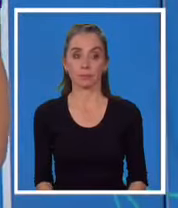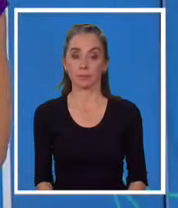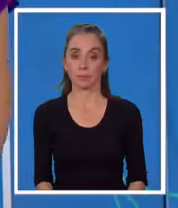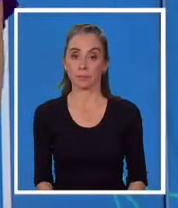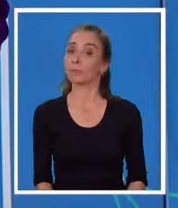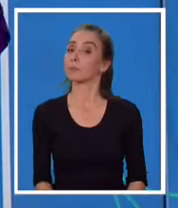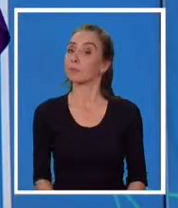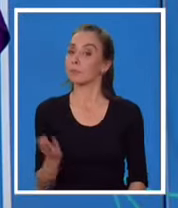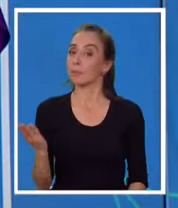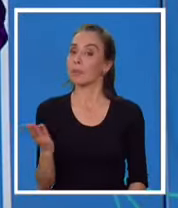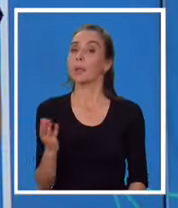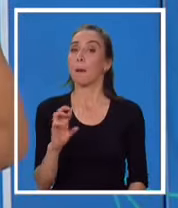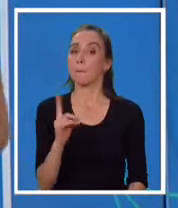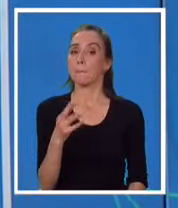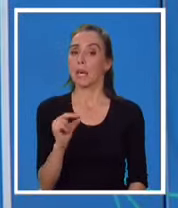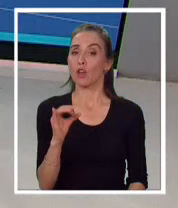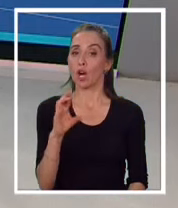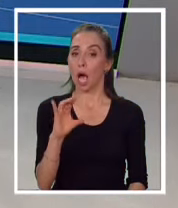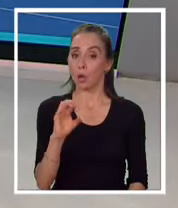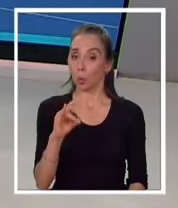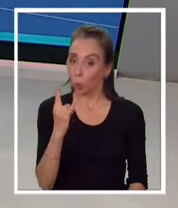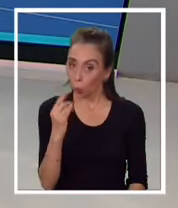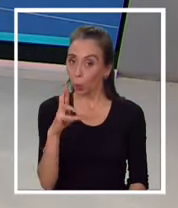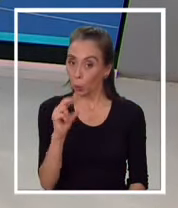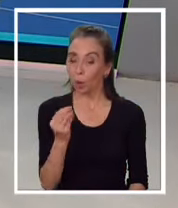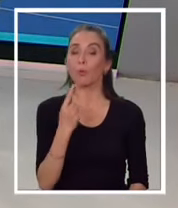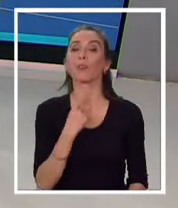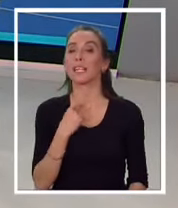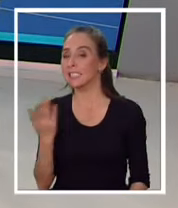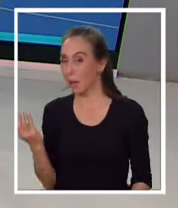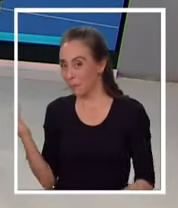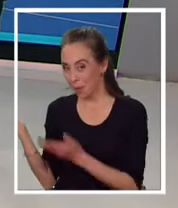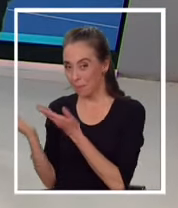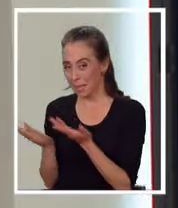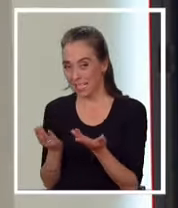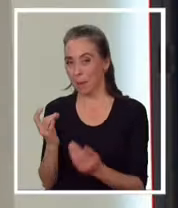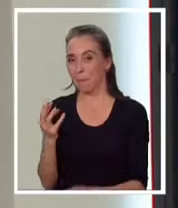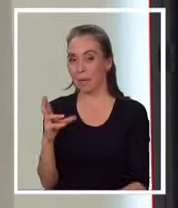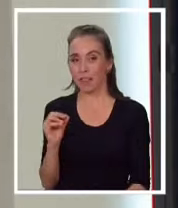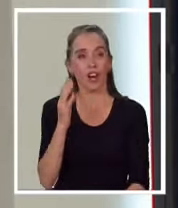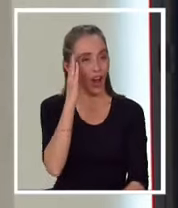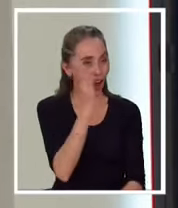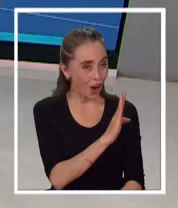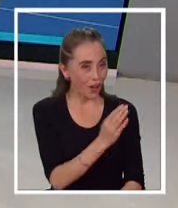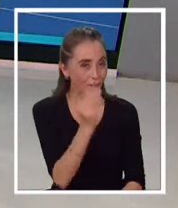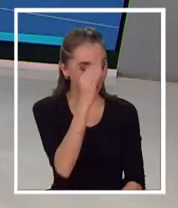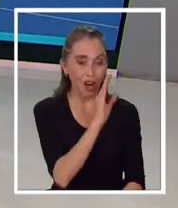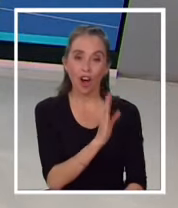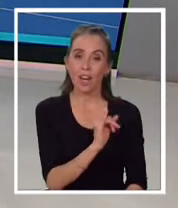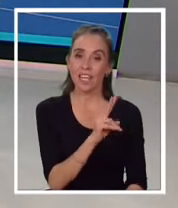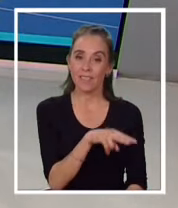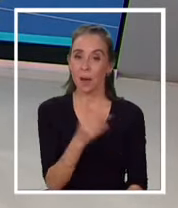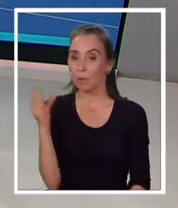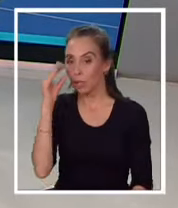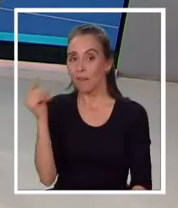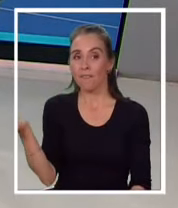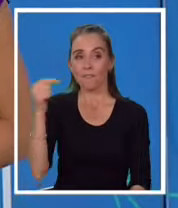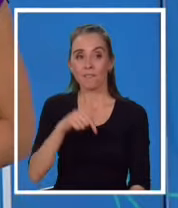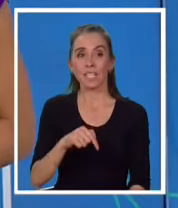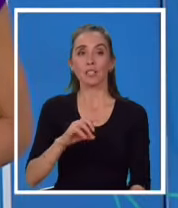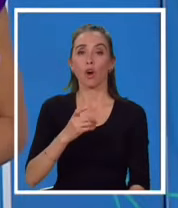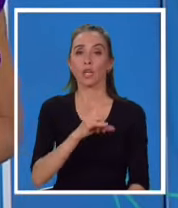Bueno, ya estamos con Pedro Carcuro porque hay un encuentro muy interesante. Primero que nada, Pedro, te damos la bienvenida, por supuesto. Porque hola. Buenas noches. Hola, Iván. Estuvo presente en Chile Guillermo